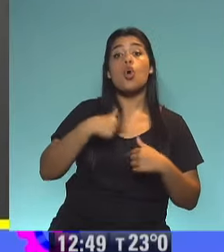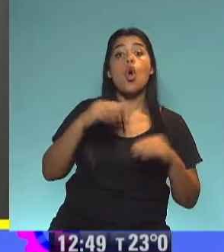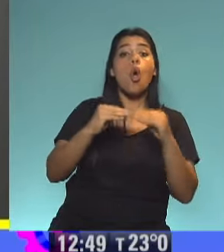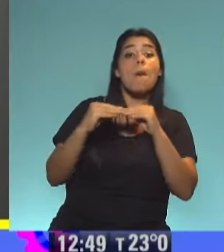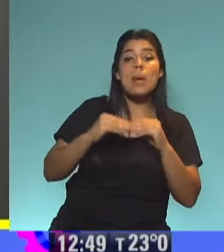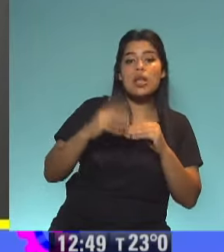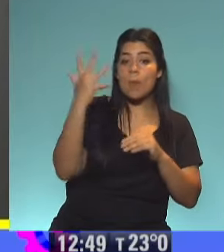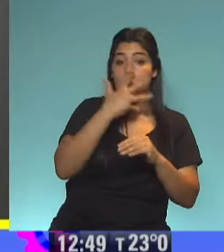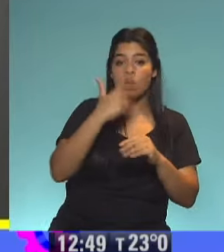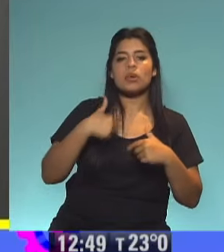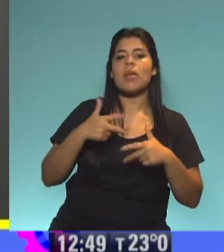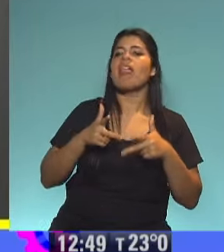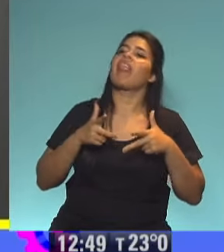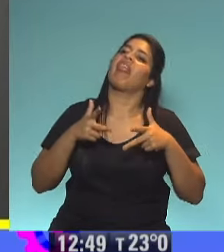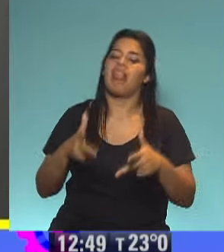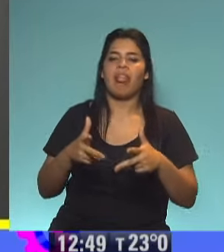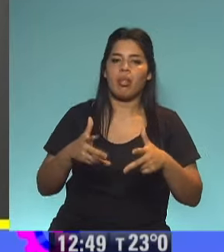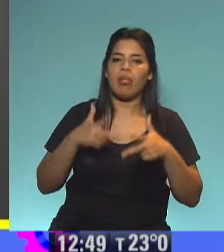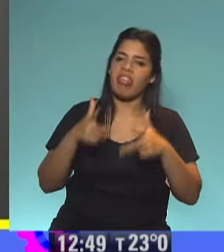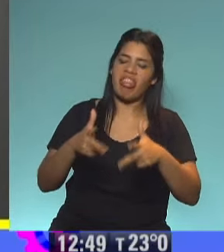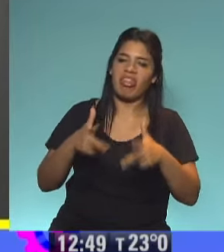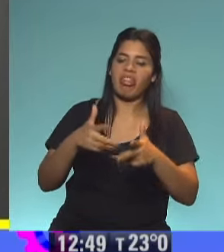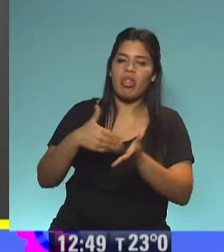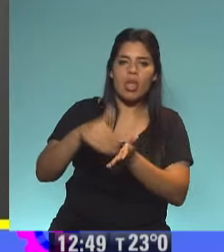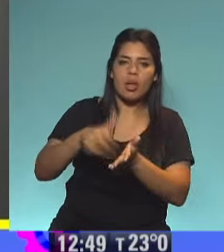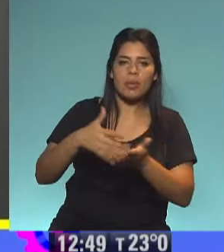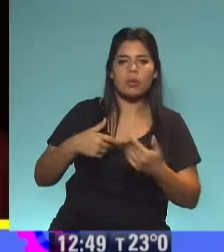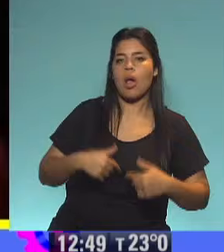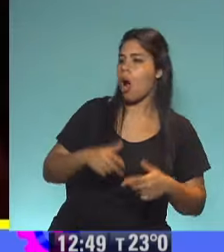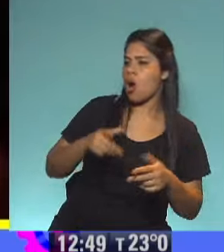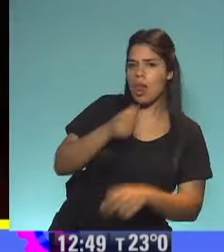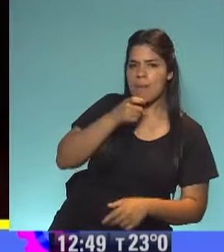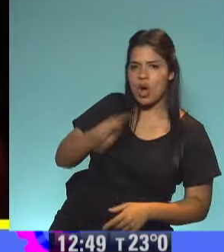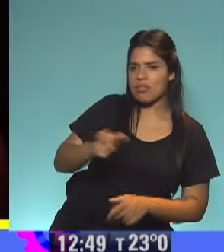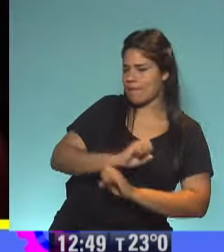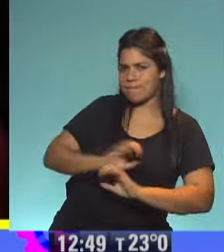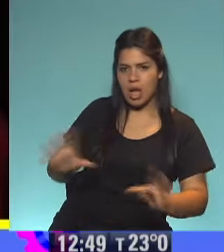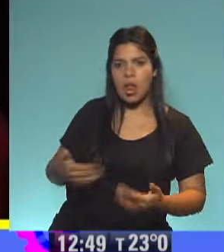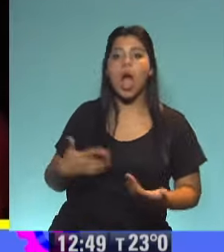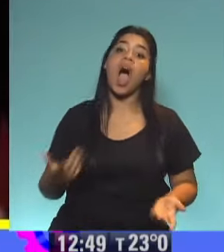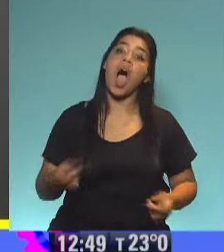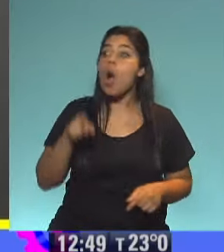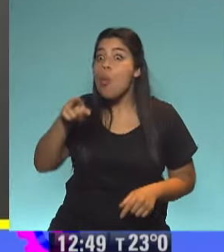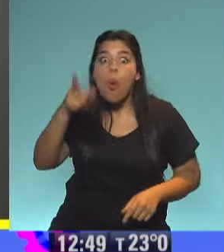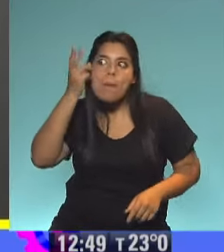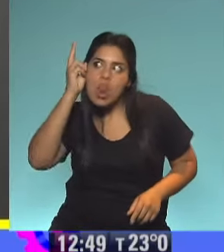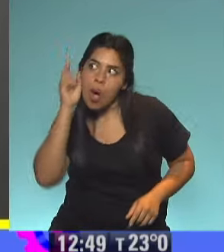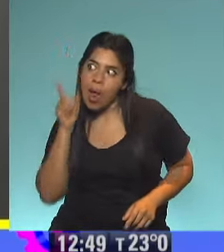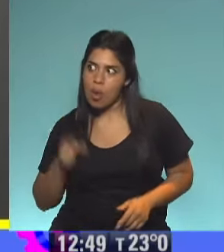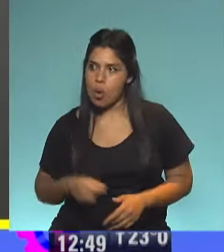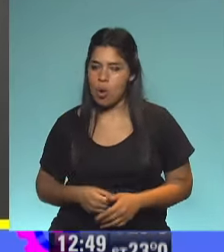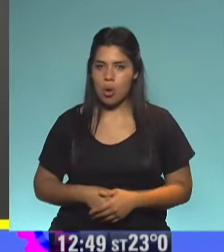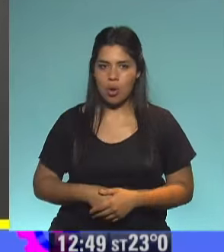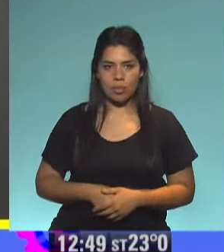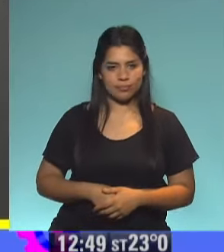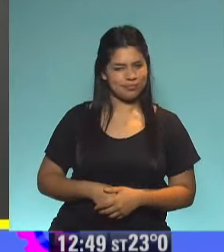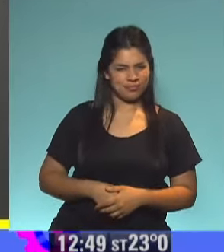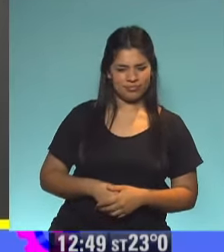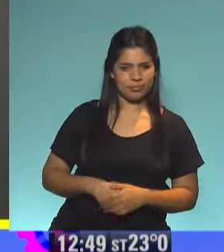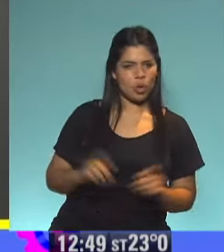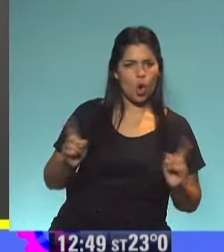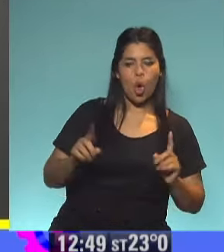se cansó, entonces le dijo así cosas feas. No sé, sí, vos sos peruano, decían. No sé, le